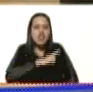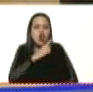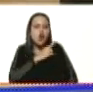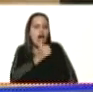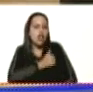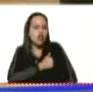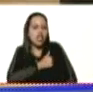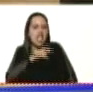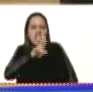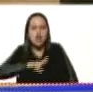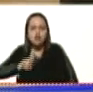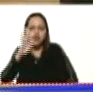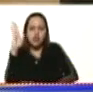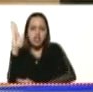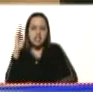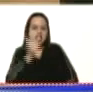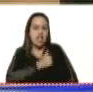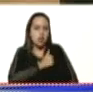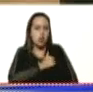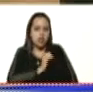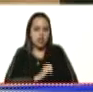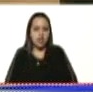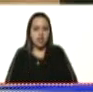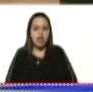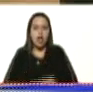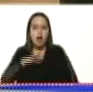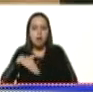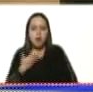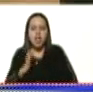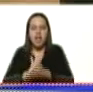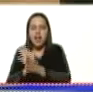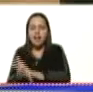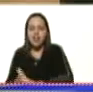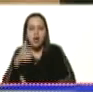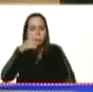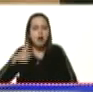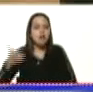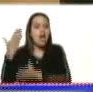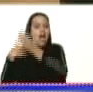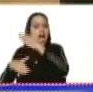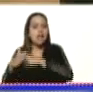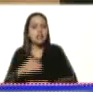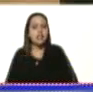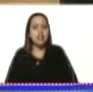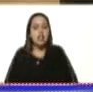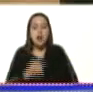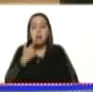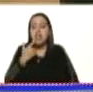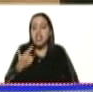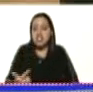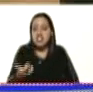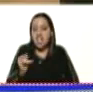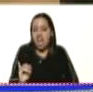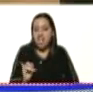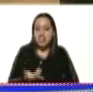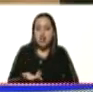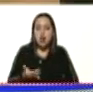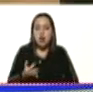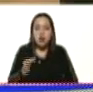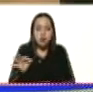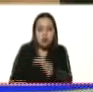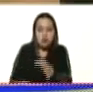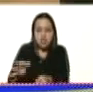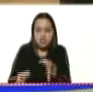utilización de la Iglesia católica para someter a los pueblos de entonces, para justificar la barbarie de